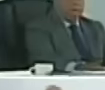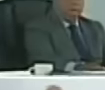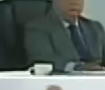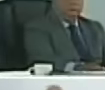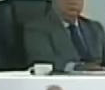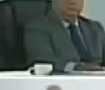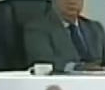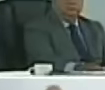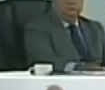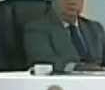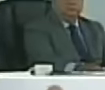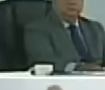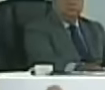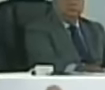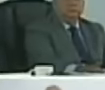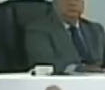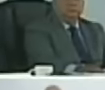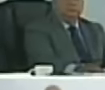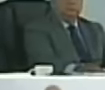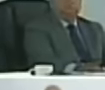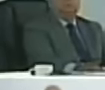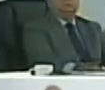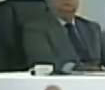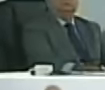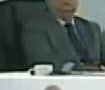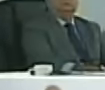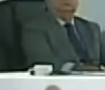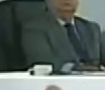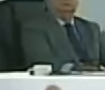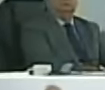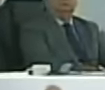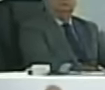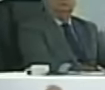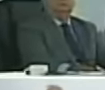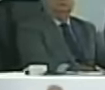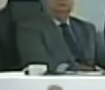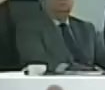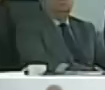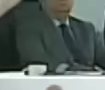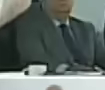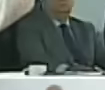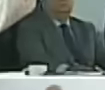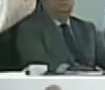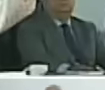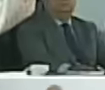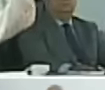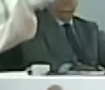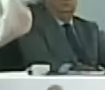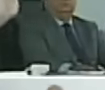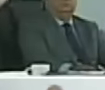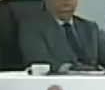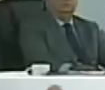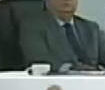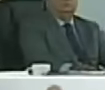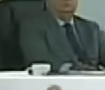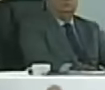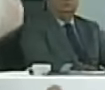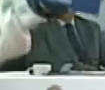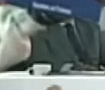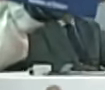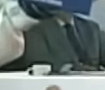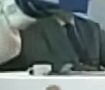al presidente del Consejo Nacional Electoral. El pueblo tiene plan, el pueblo